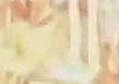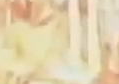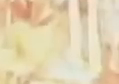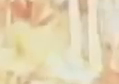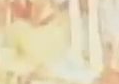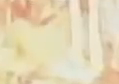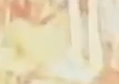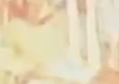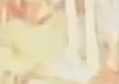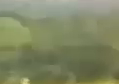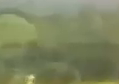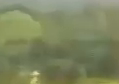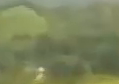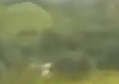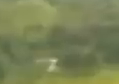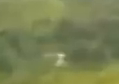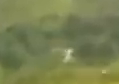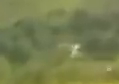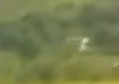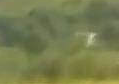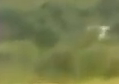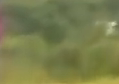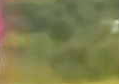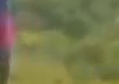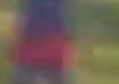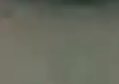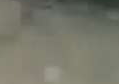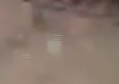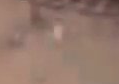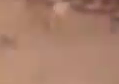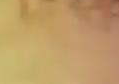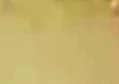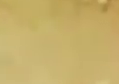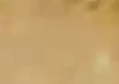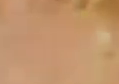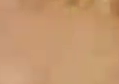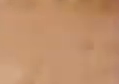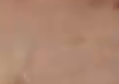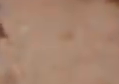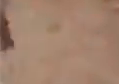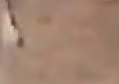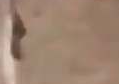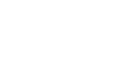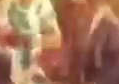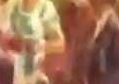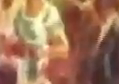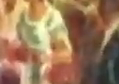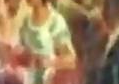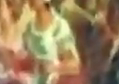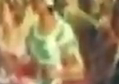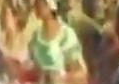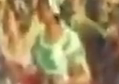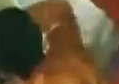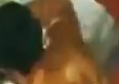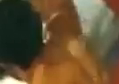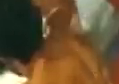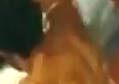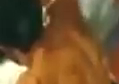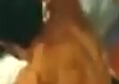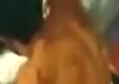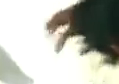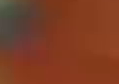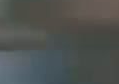y juro por mi patria, que no daré descanso a mi brazo, ni reposo a mi alma, hasta que haya